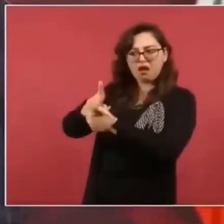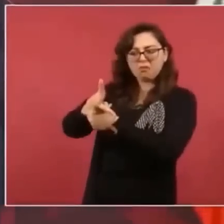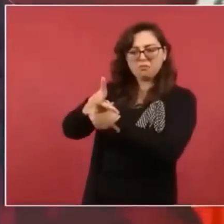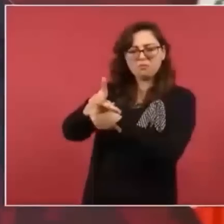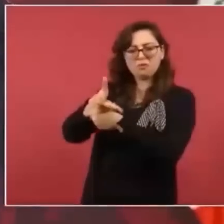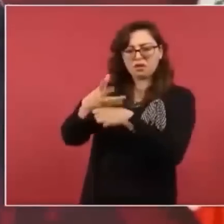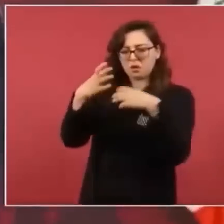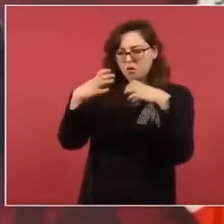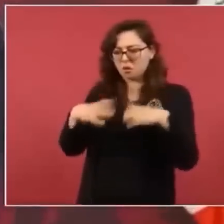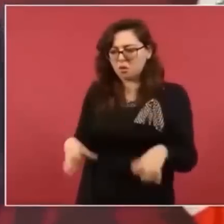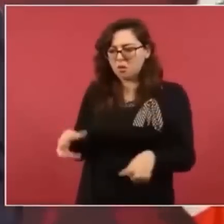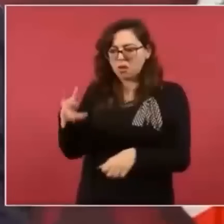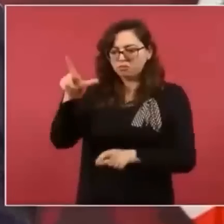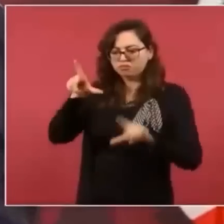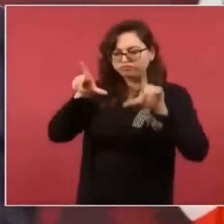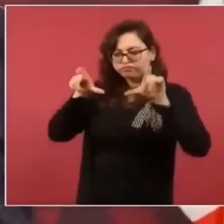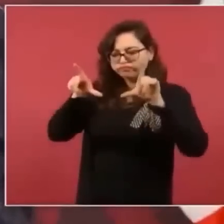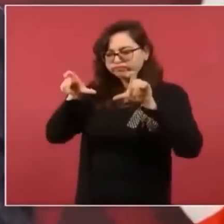el cuerpo de